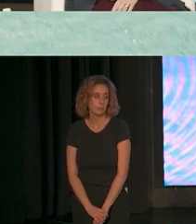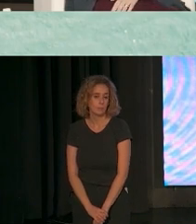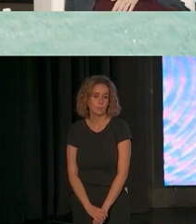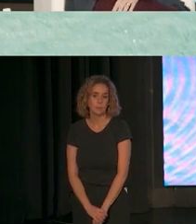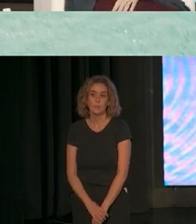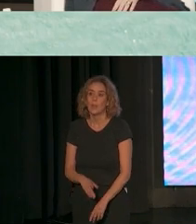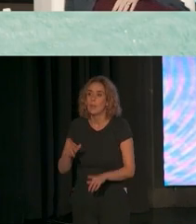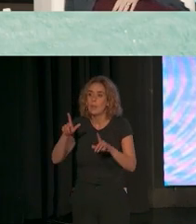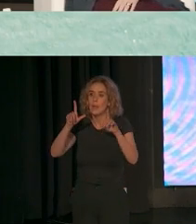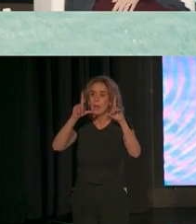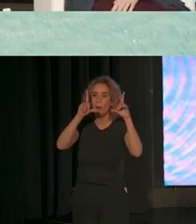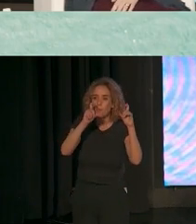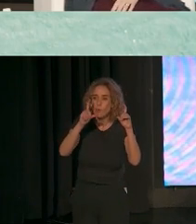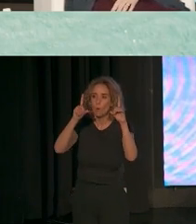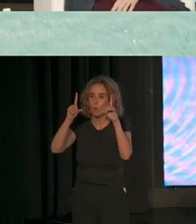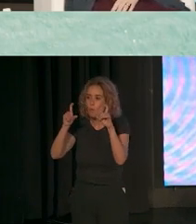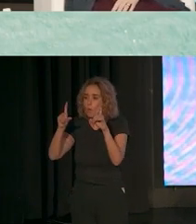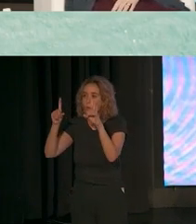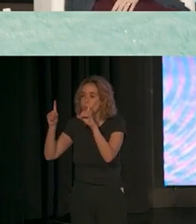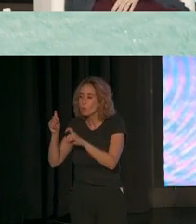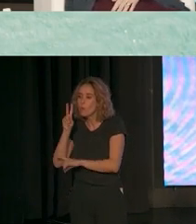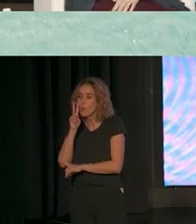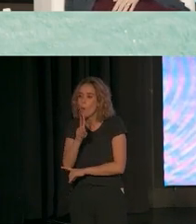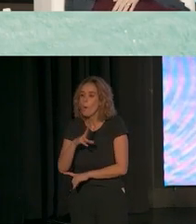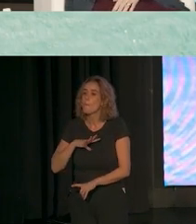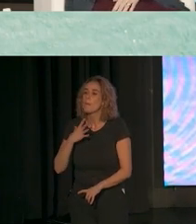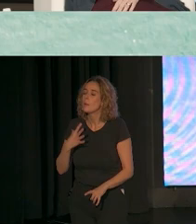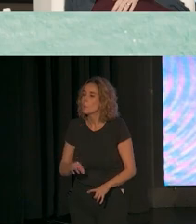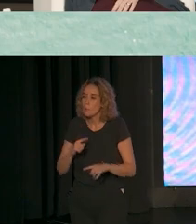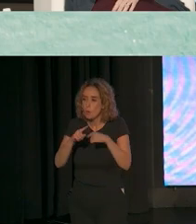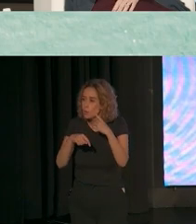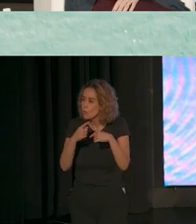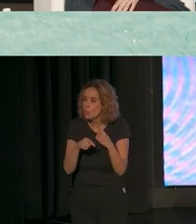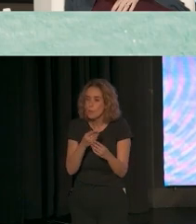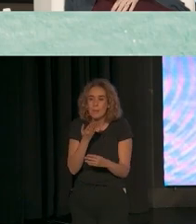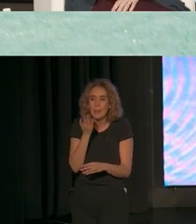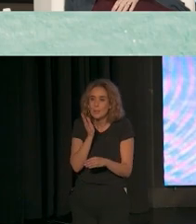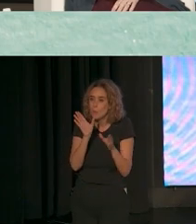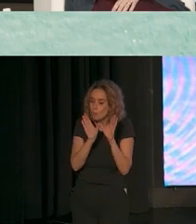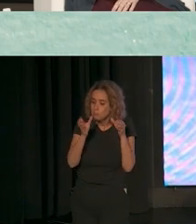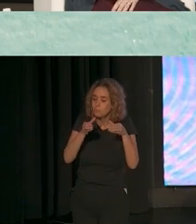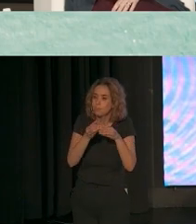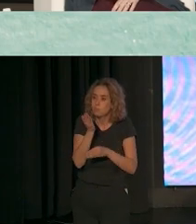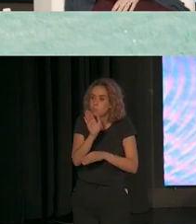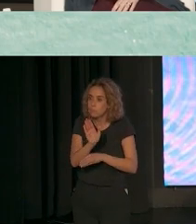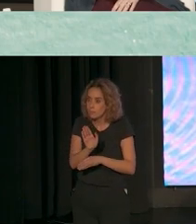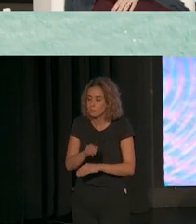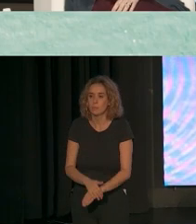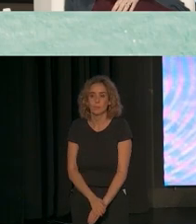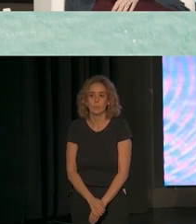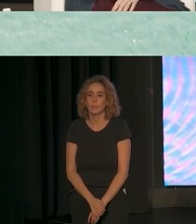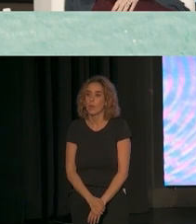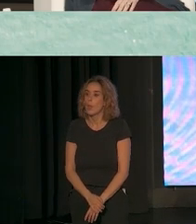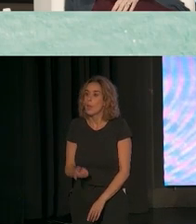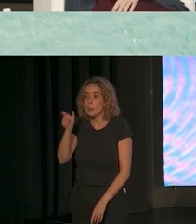y en cada imagen podemos ver que hay muchas familias presentes y hay